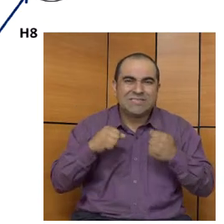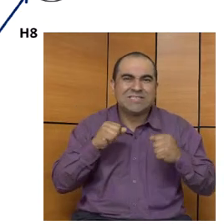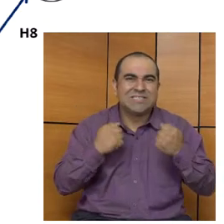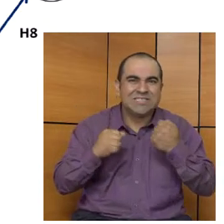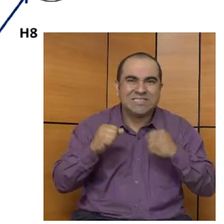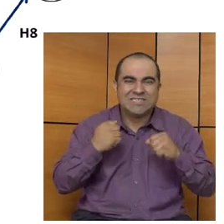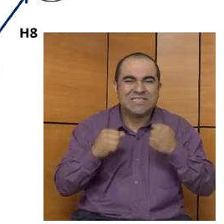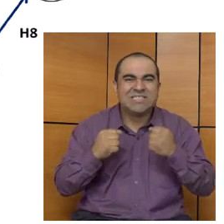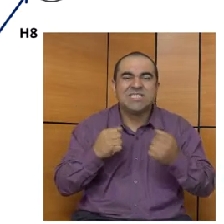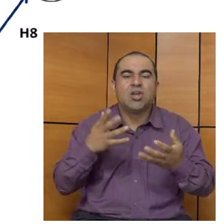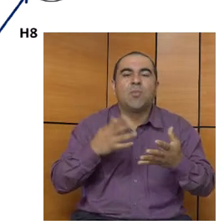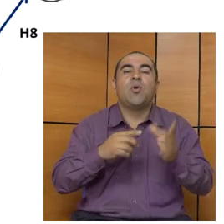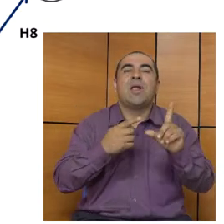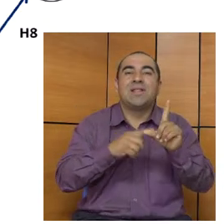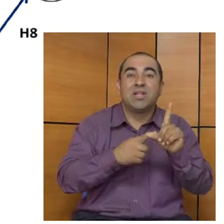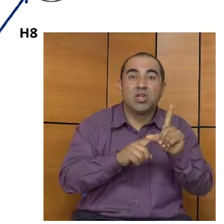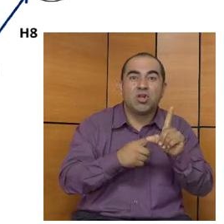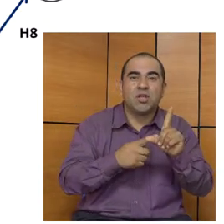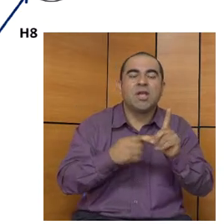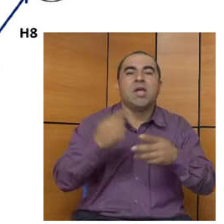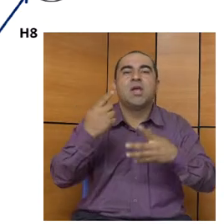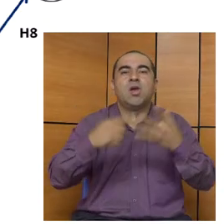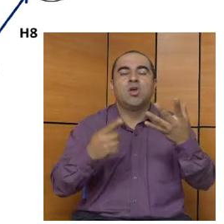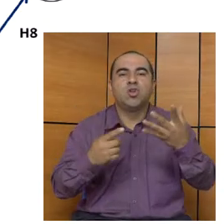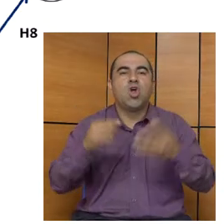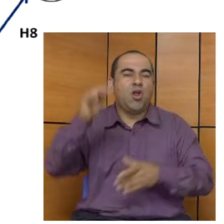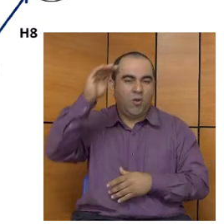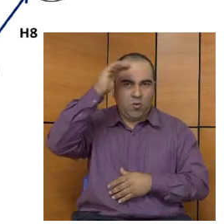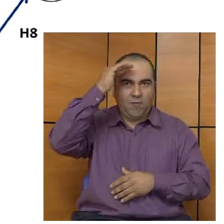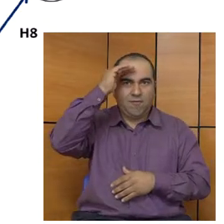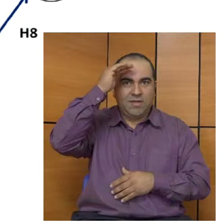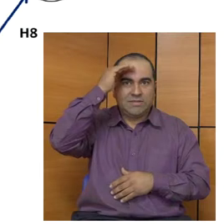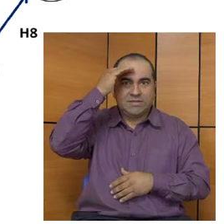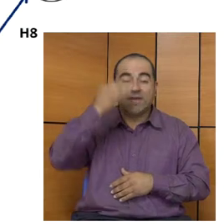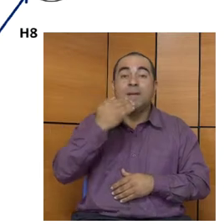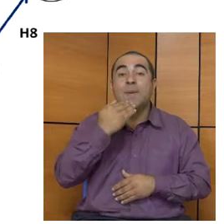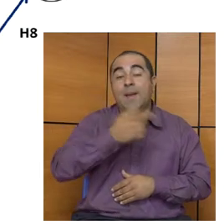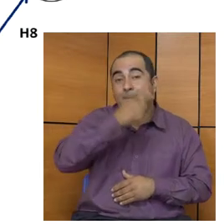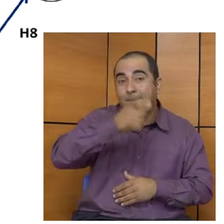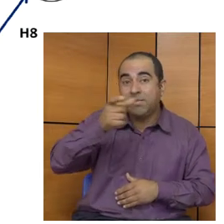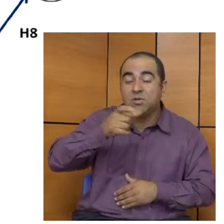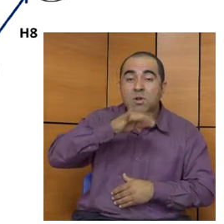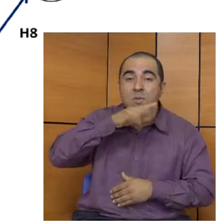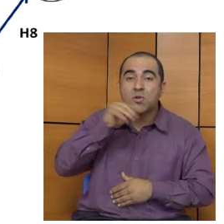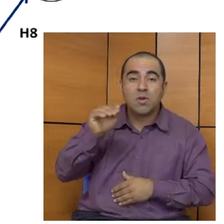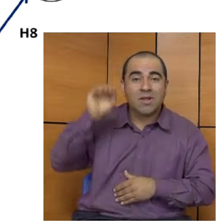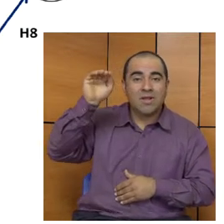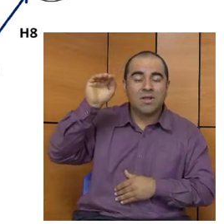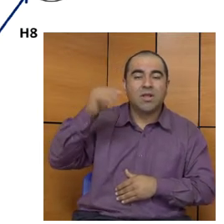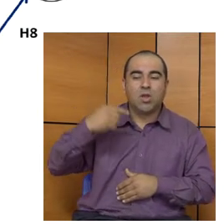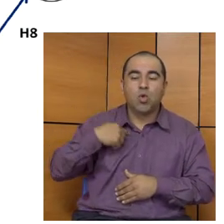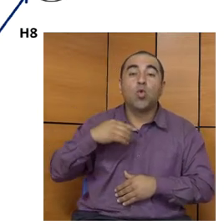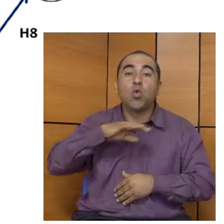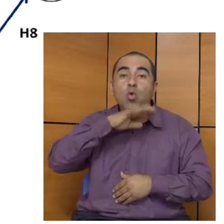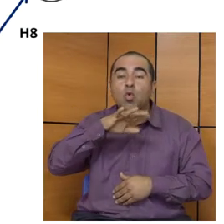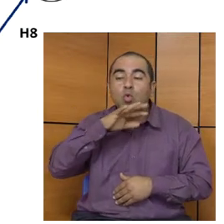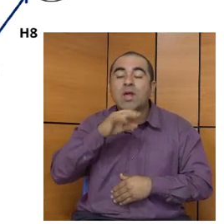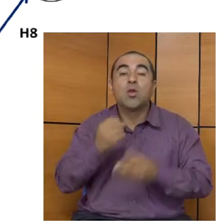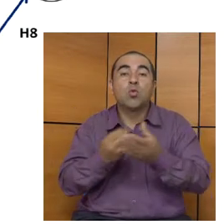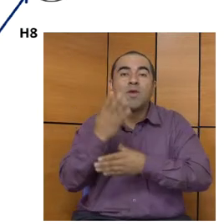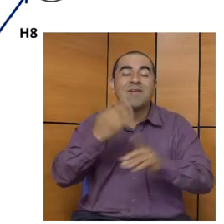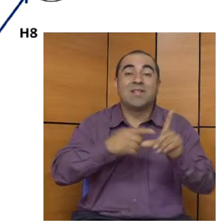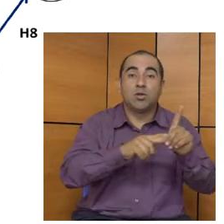la tecnología, y por otra parte, la confianza que tenían las personas mayores a la hora de utilizar esa